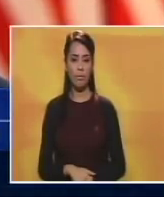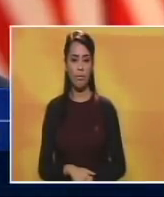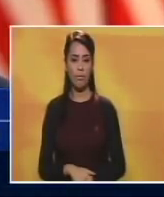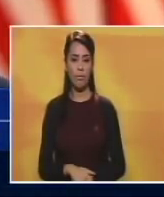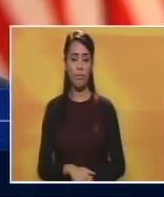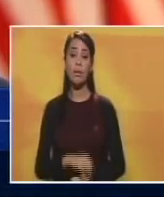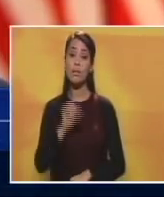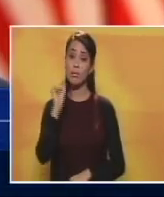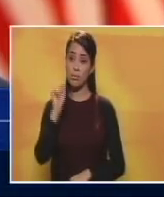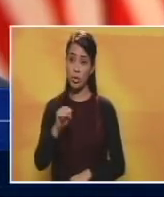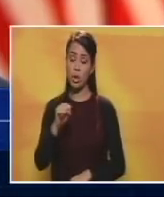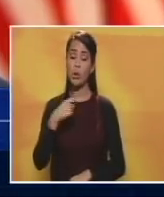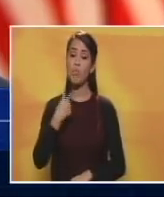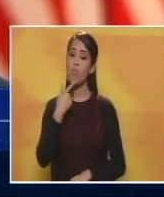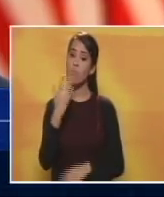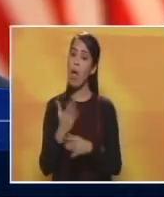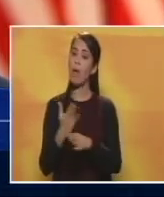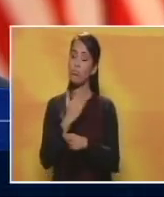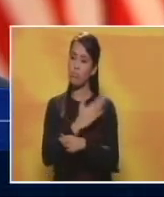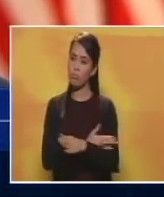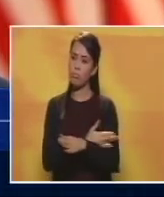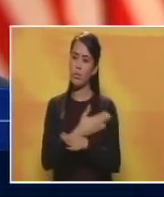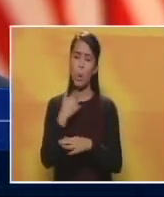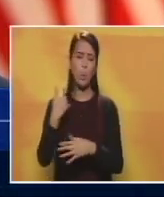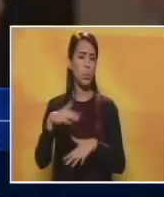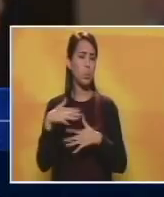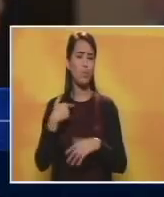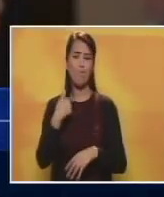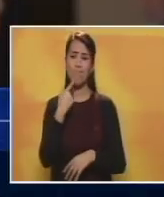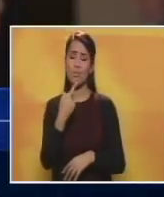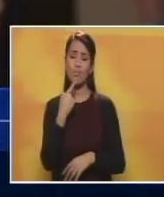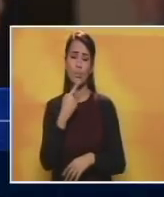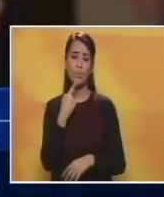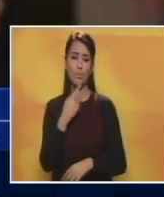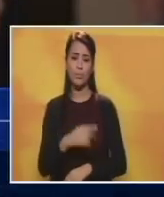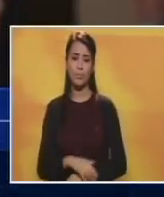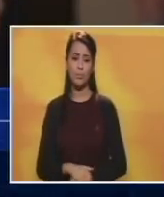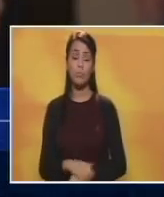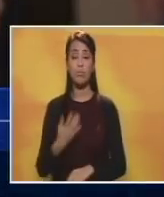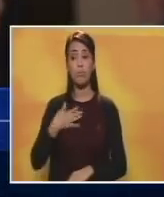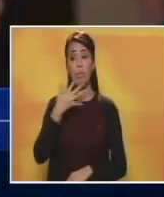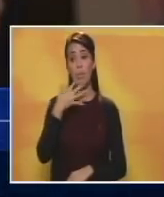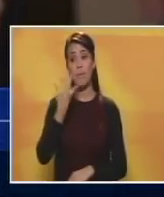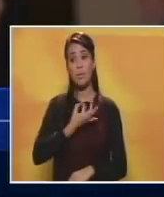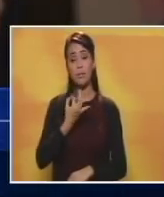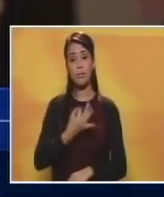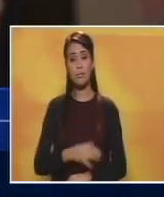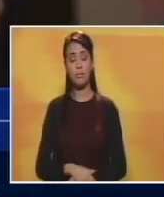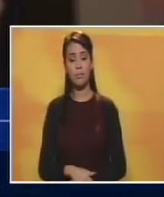Sí, y lo he dicho antes, lo he dicho muchas veces. Diría que es verdad.